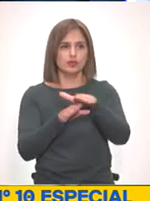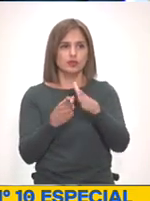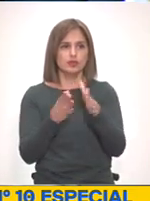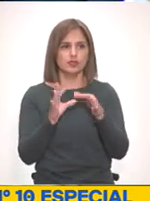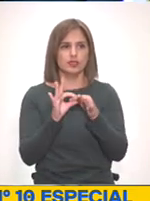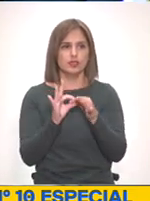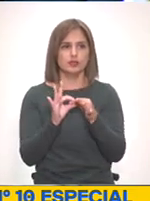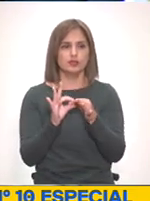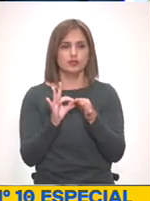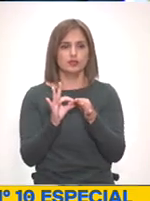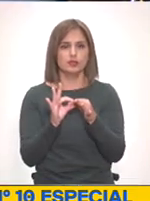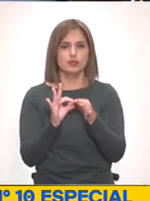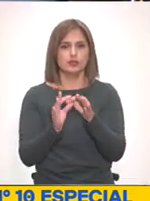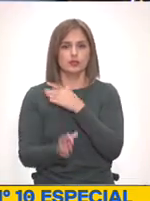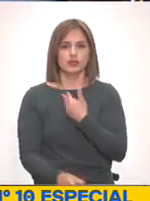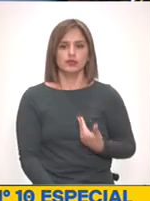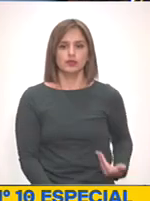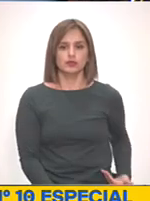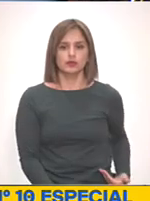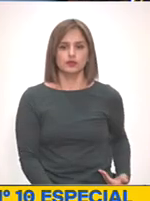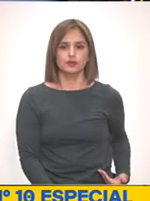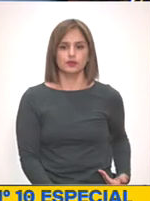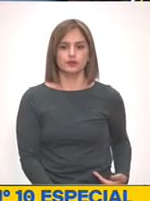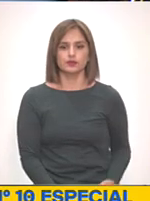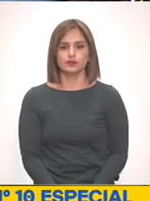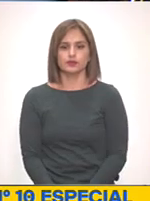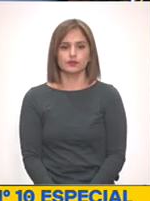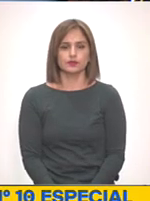presidente Muchas gracias señor senador